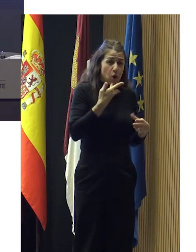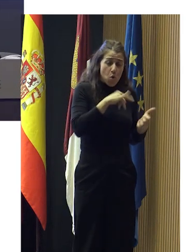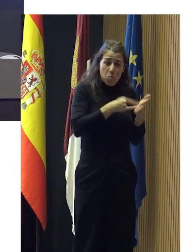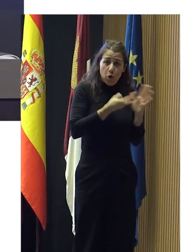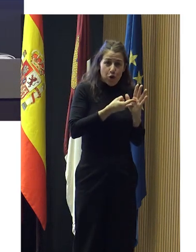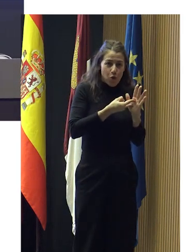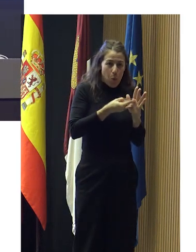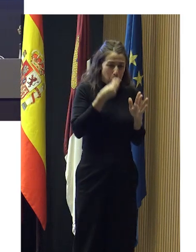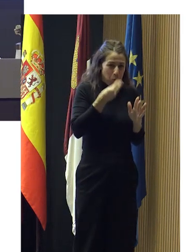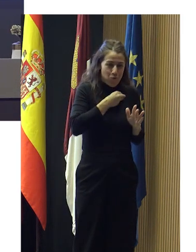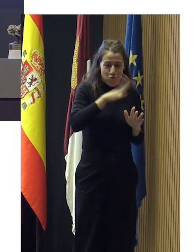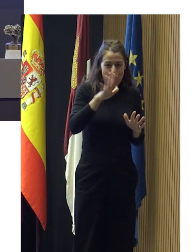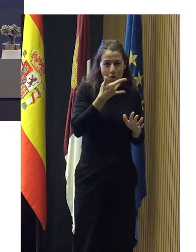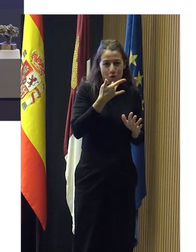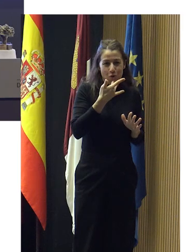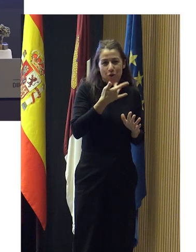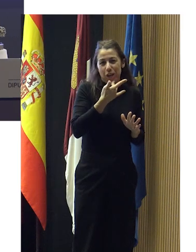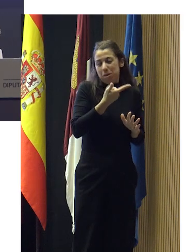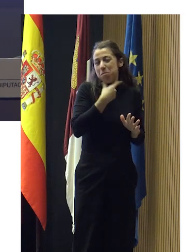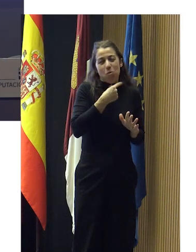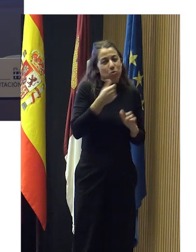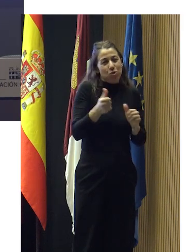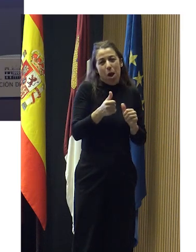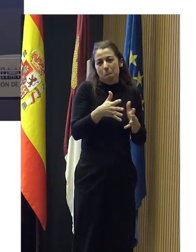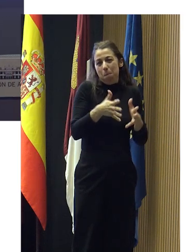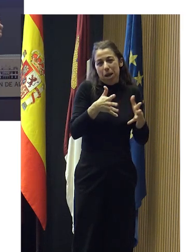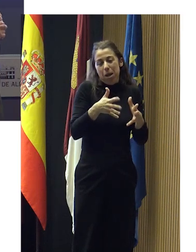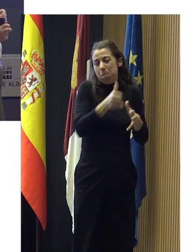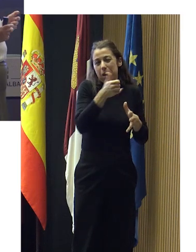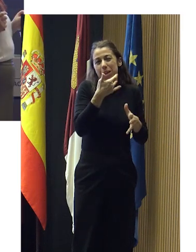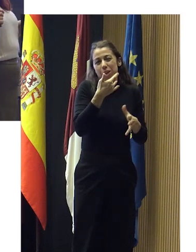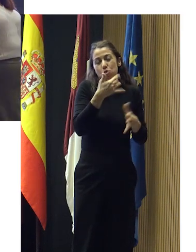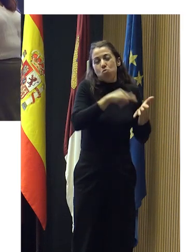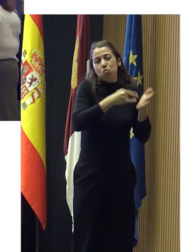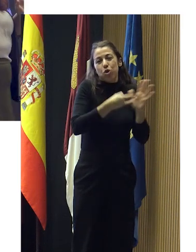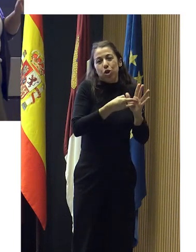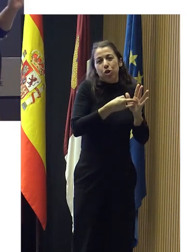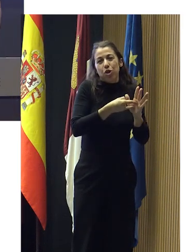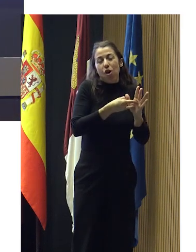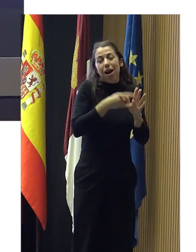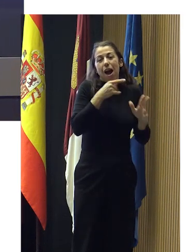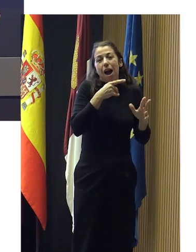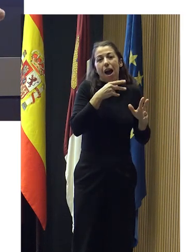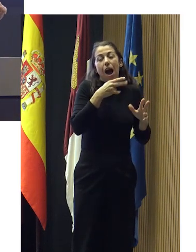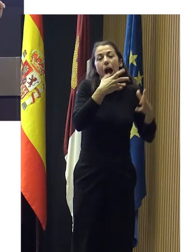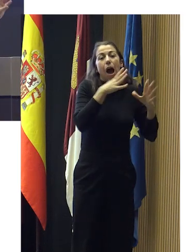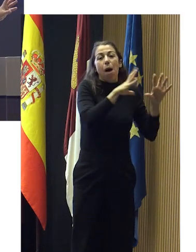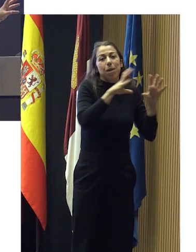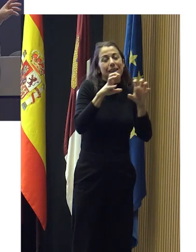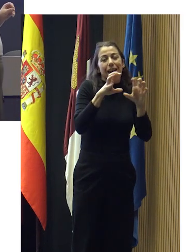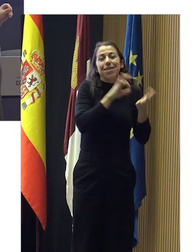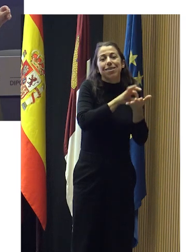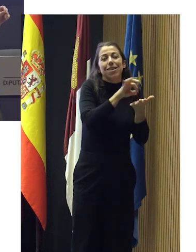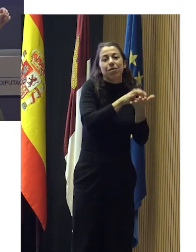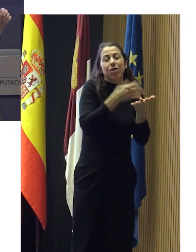proyecto muy chulo, que es una de las cosas que más me gusta de lo que estamos haciendo, que es un proyecto que se llama de aprendizaje-servicio.